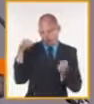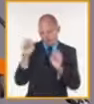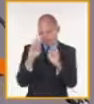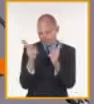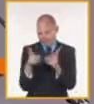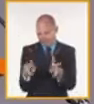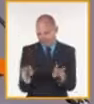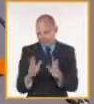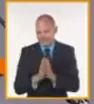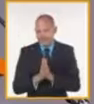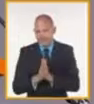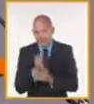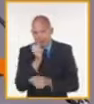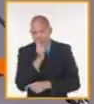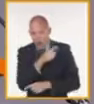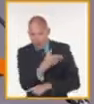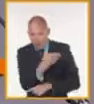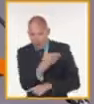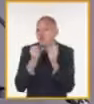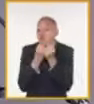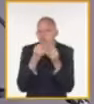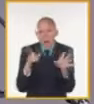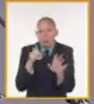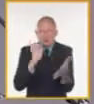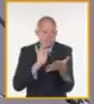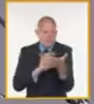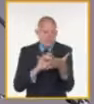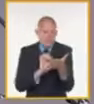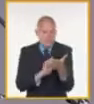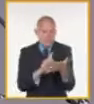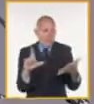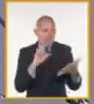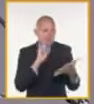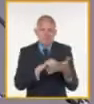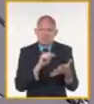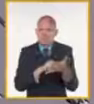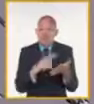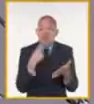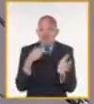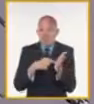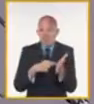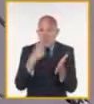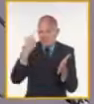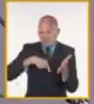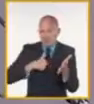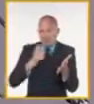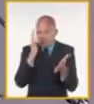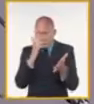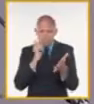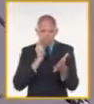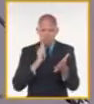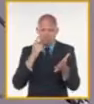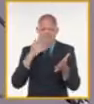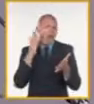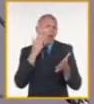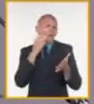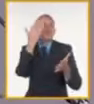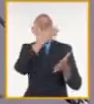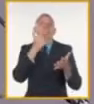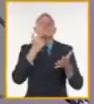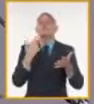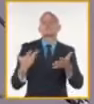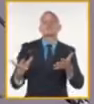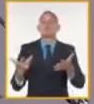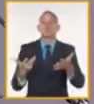similitud que hay una continuidad histórica de este tipo de las directas los videos Los panfletos las declaraciones de este tipo de